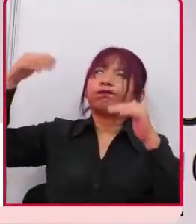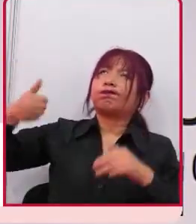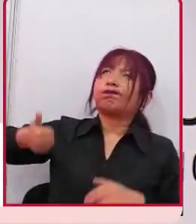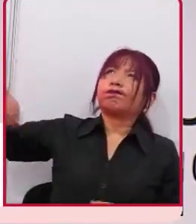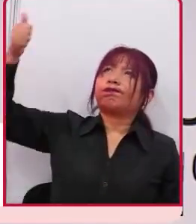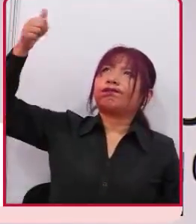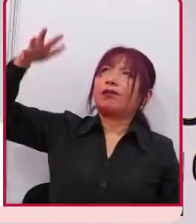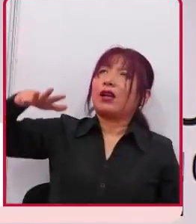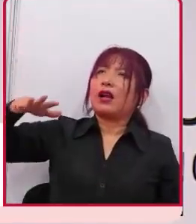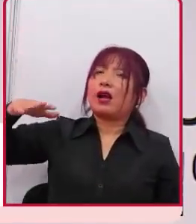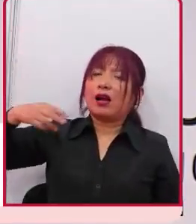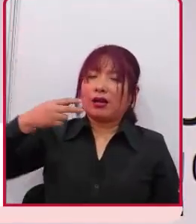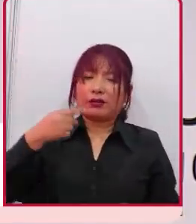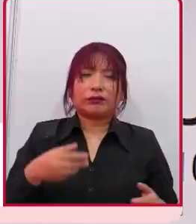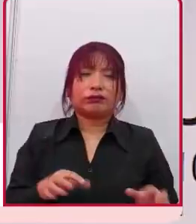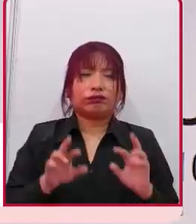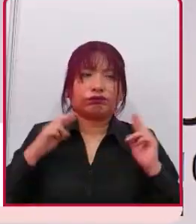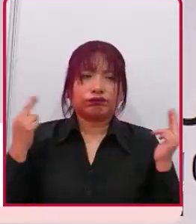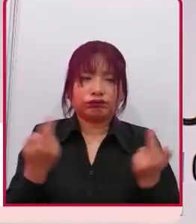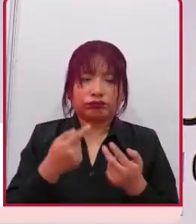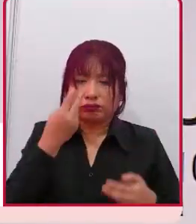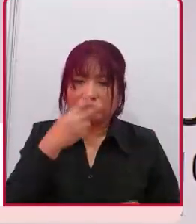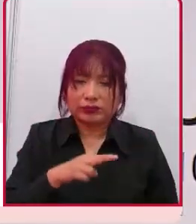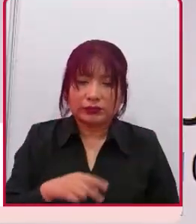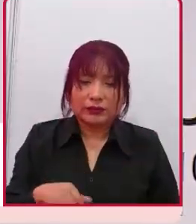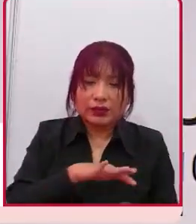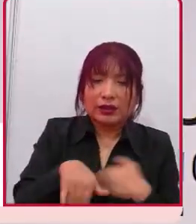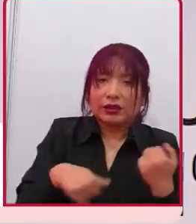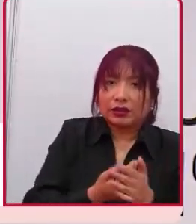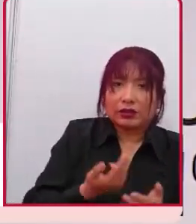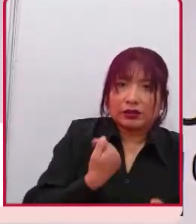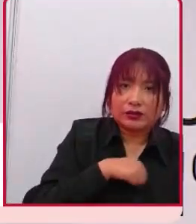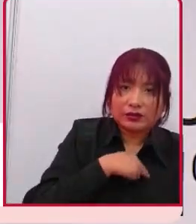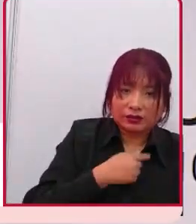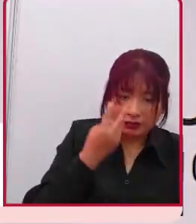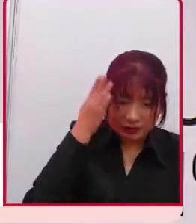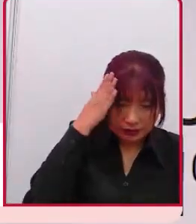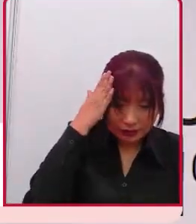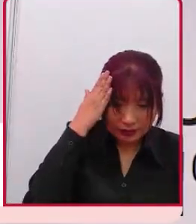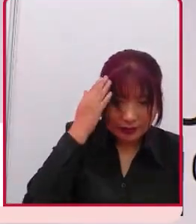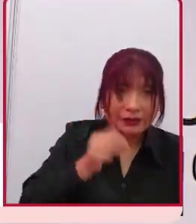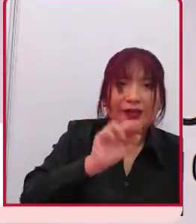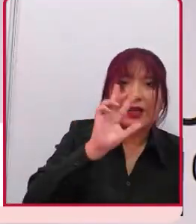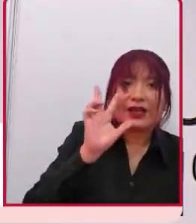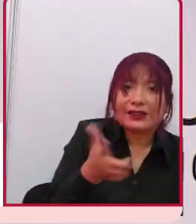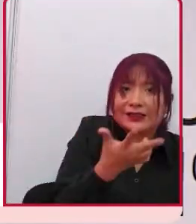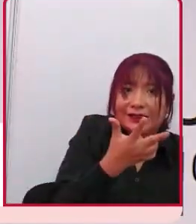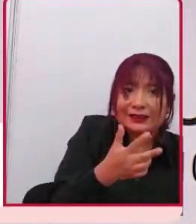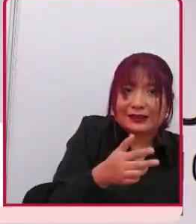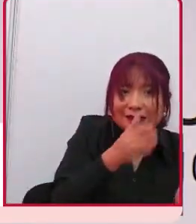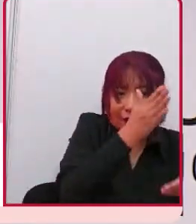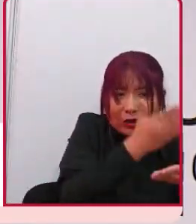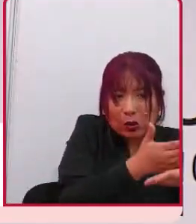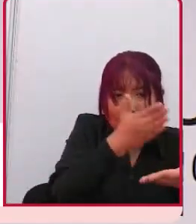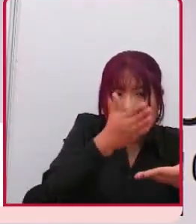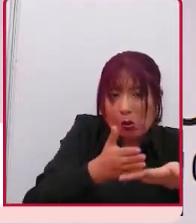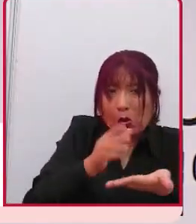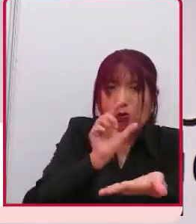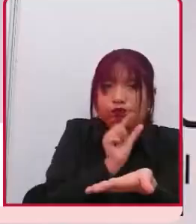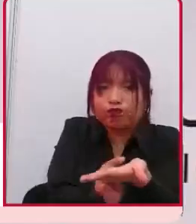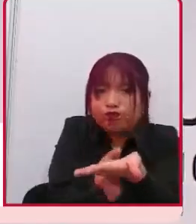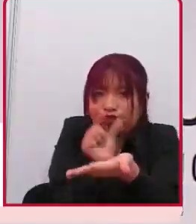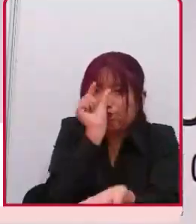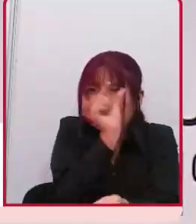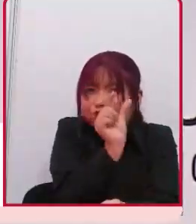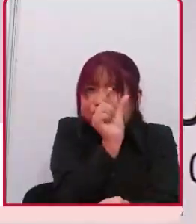una reunión, y todo lo que teníamos mapeado era solamente la tercera parte de toda la oportunidad que